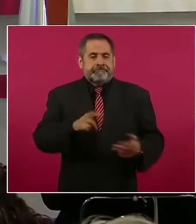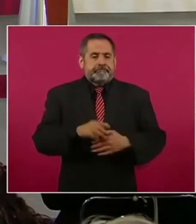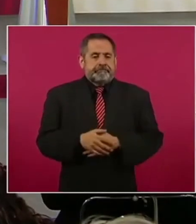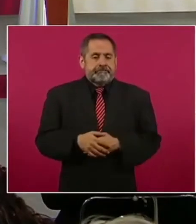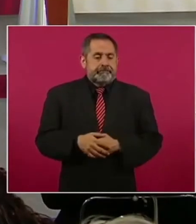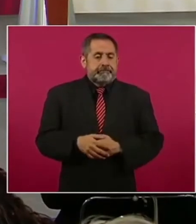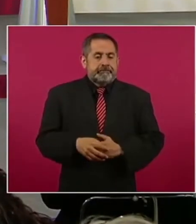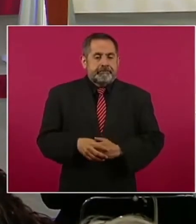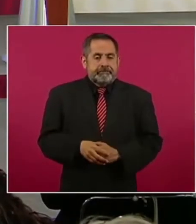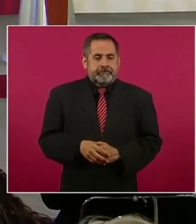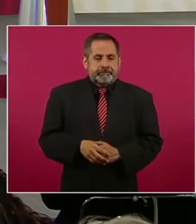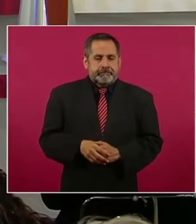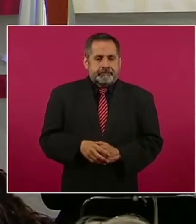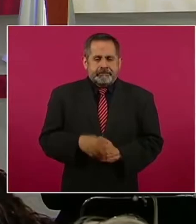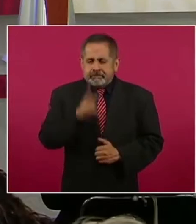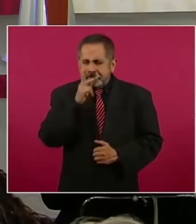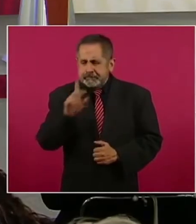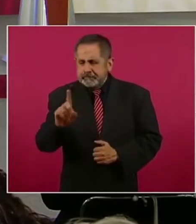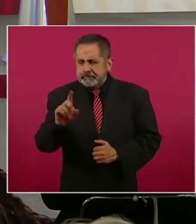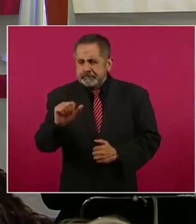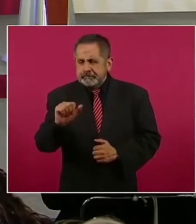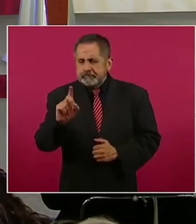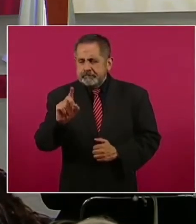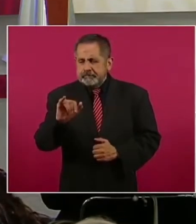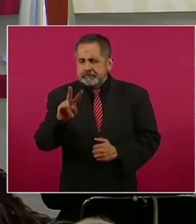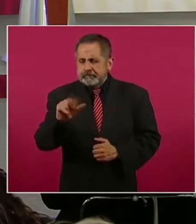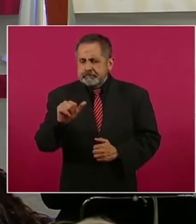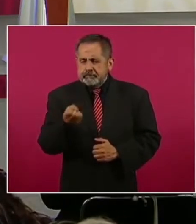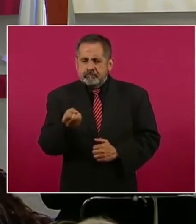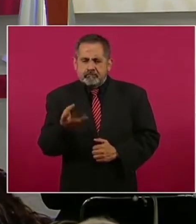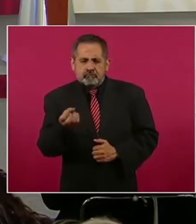dádivas, ¿dónde está?